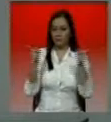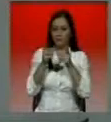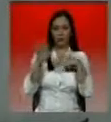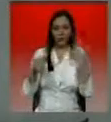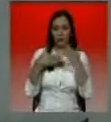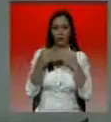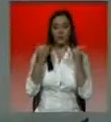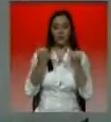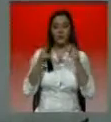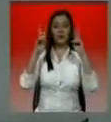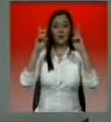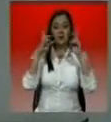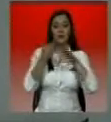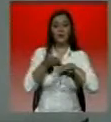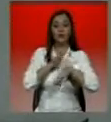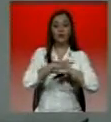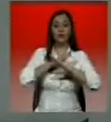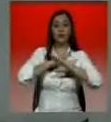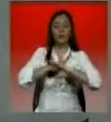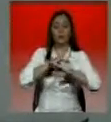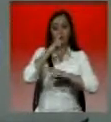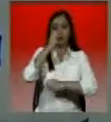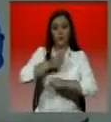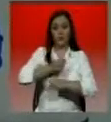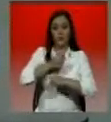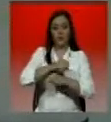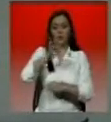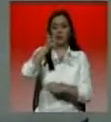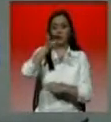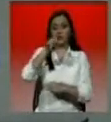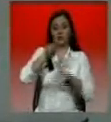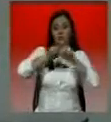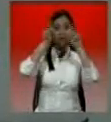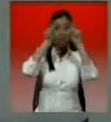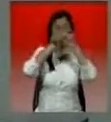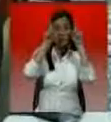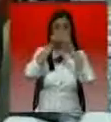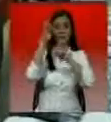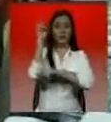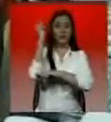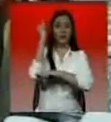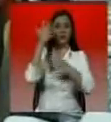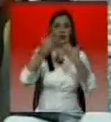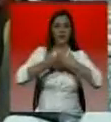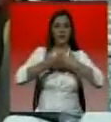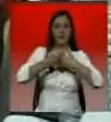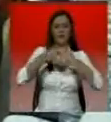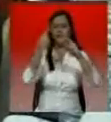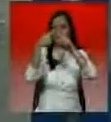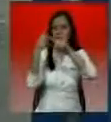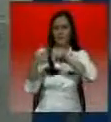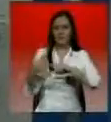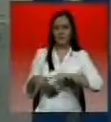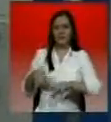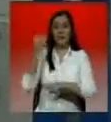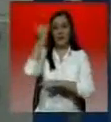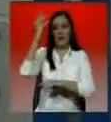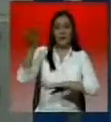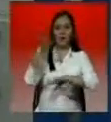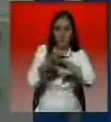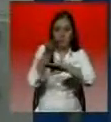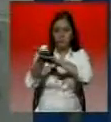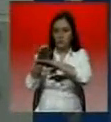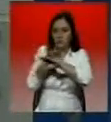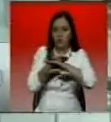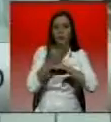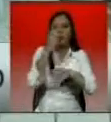si todo el tema de la protección del empleo 80 empresas de 11 sectores industriales diferentes aportan con ideas para enfrentar el